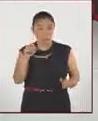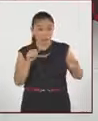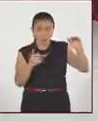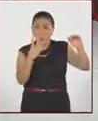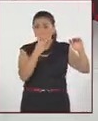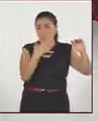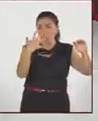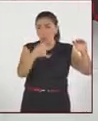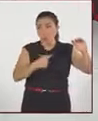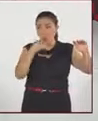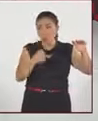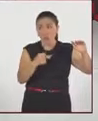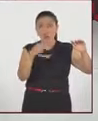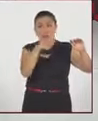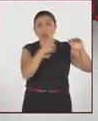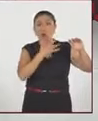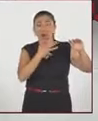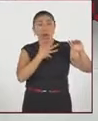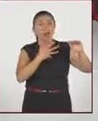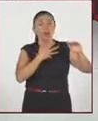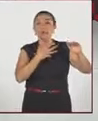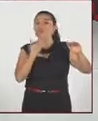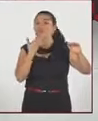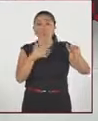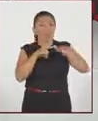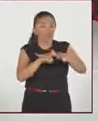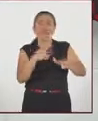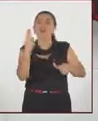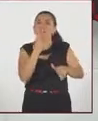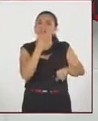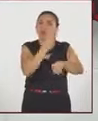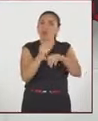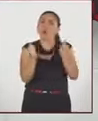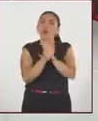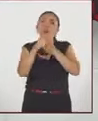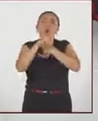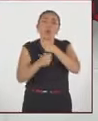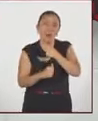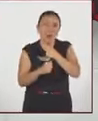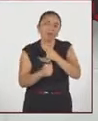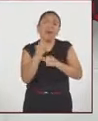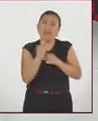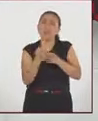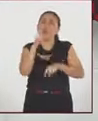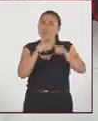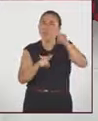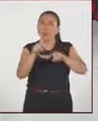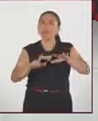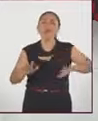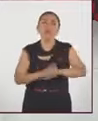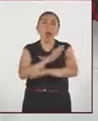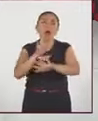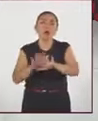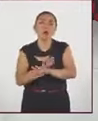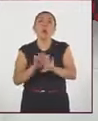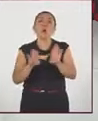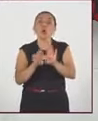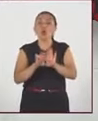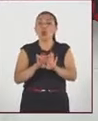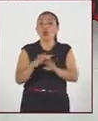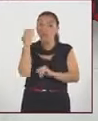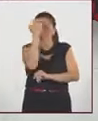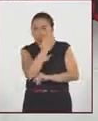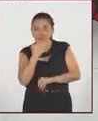se desarrolló, siempre es un manejo quirúrgico. Entonces ahí cambia muchísimo tanto el pronóstico como